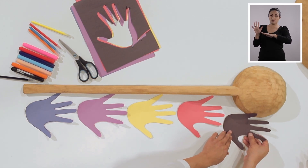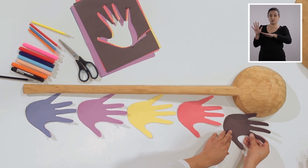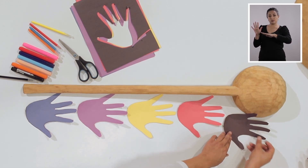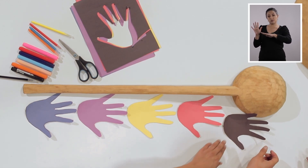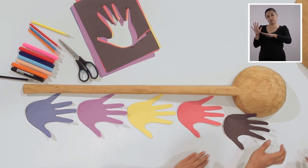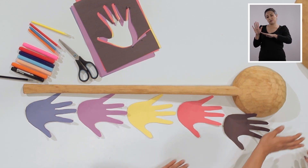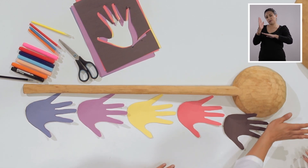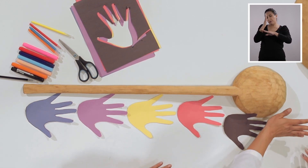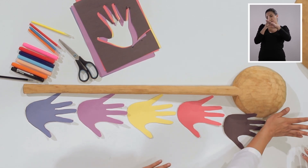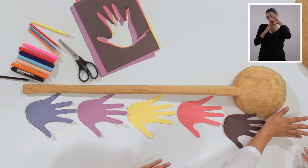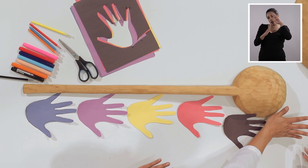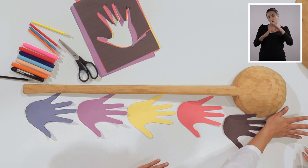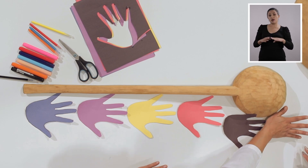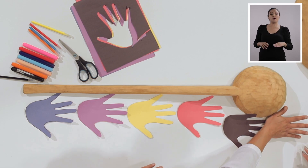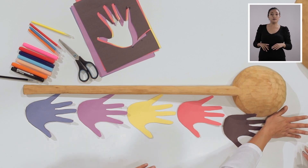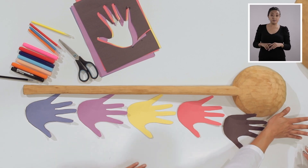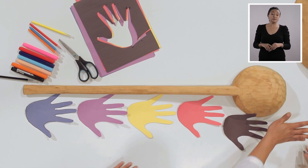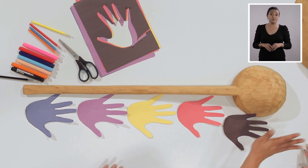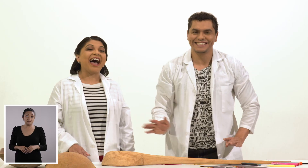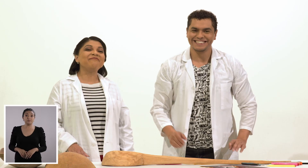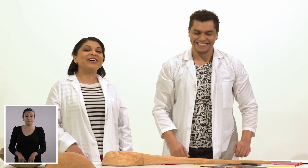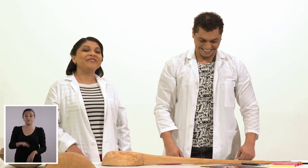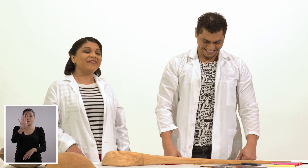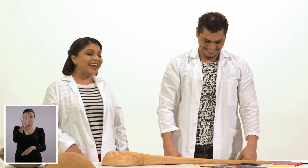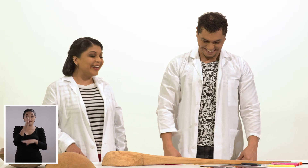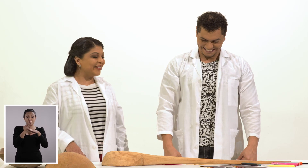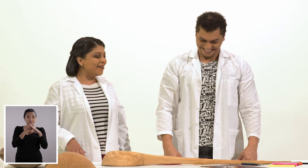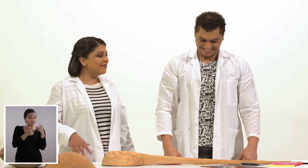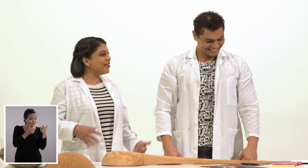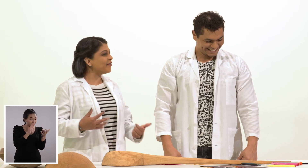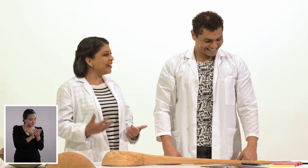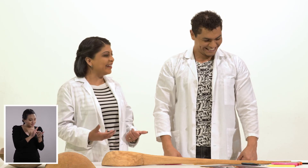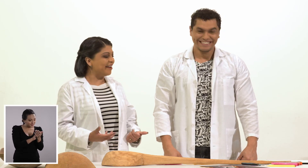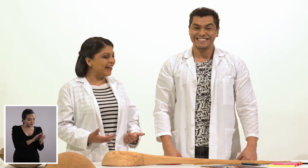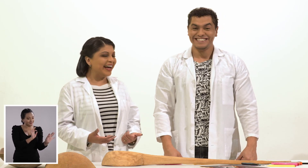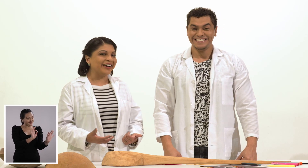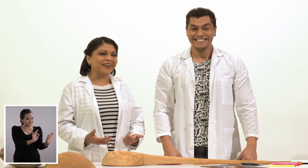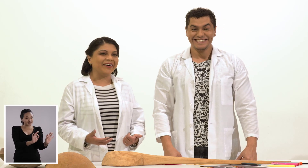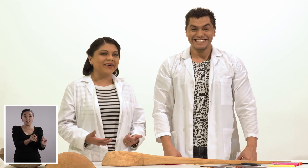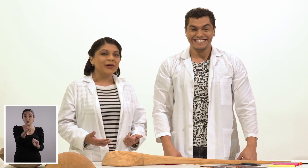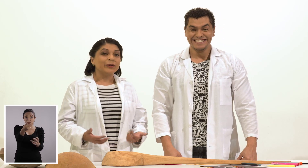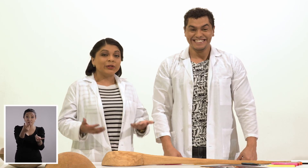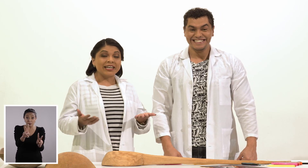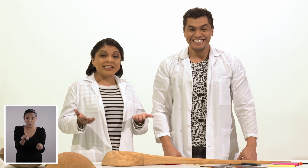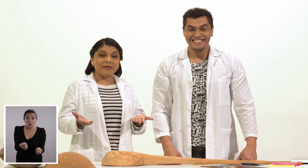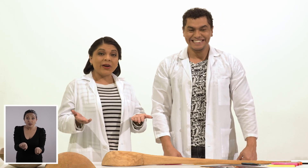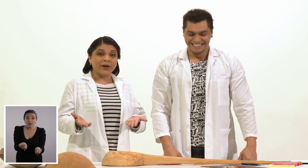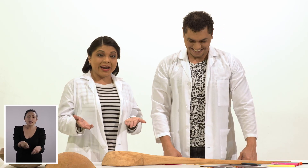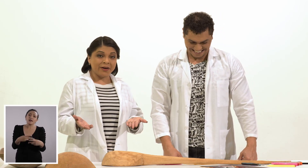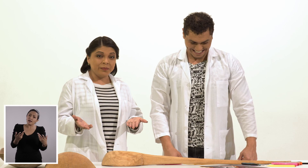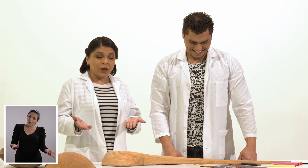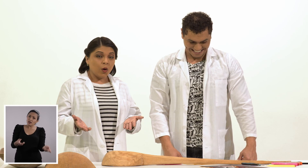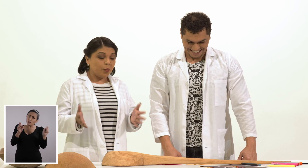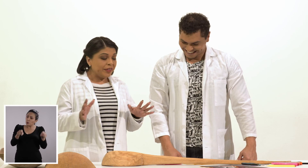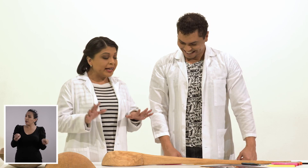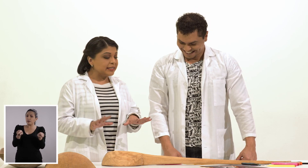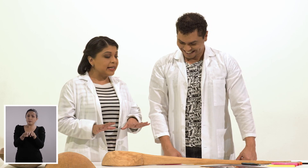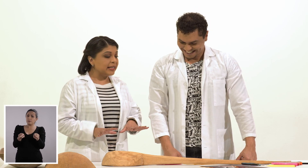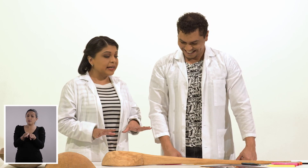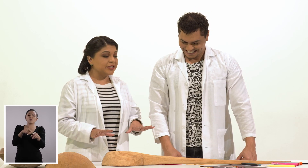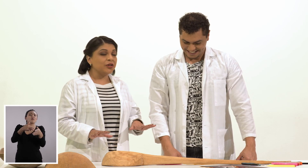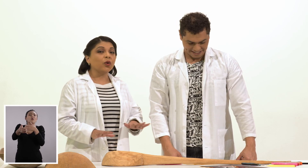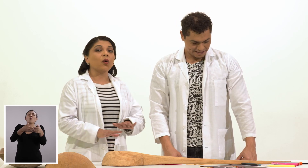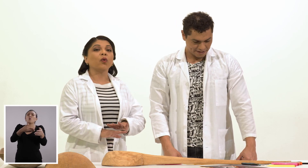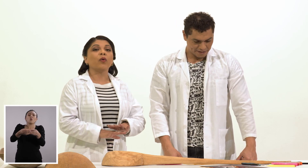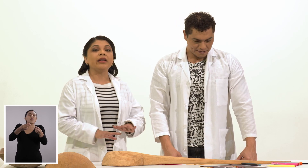345 y media con muy buen trabajo ustedes también lo lograron pueden